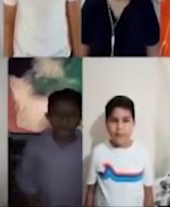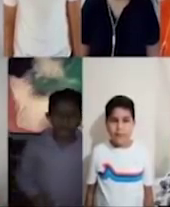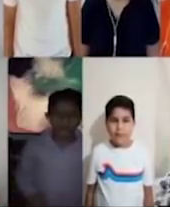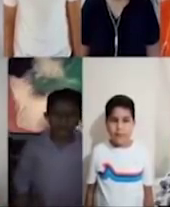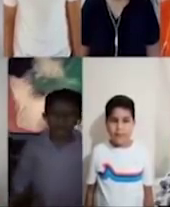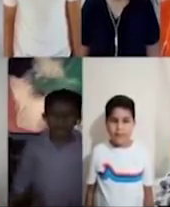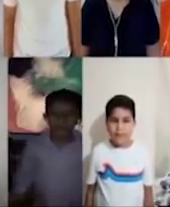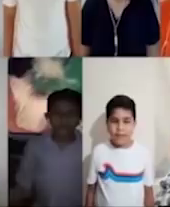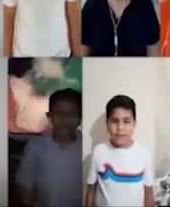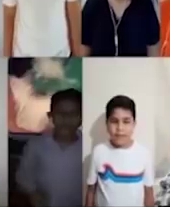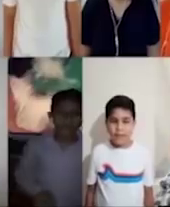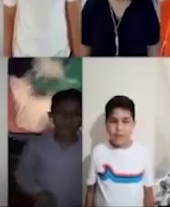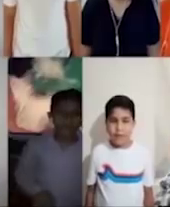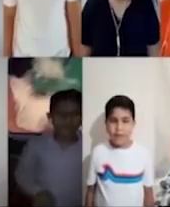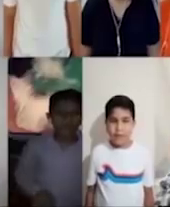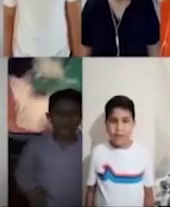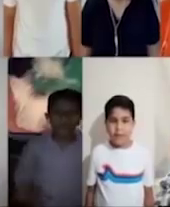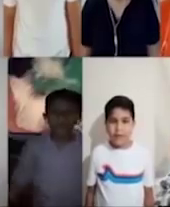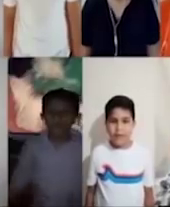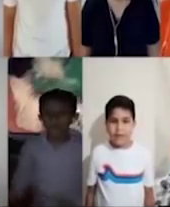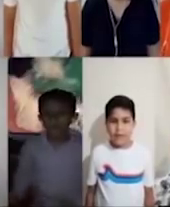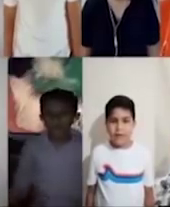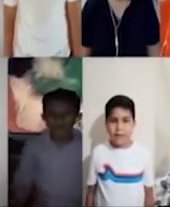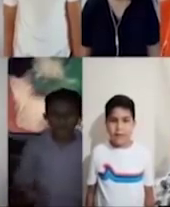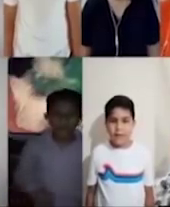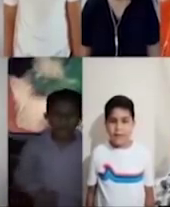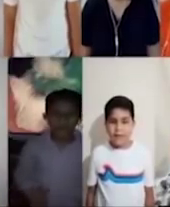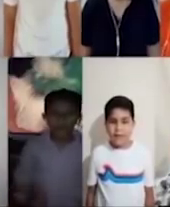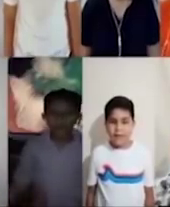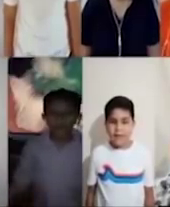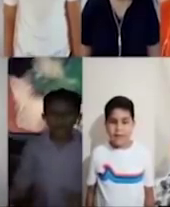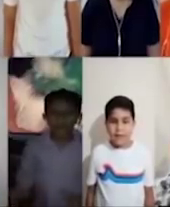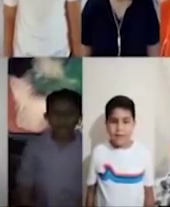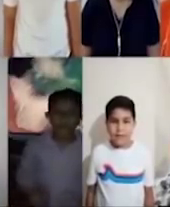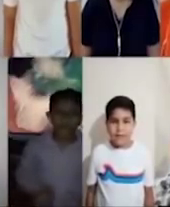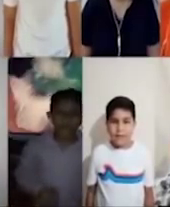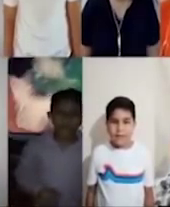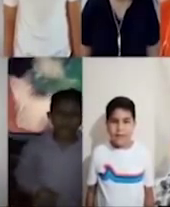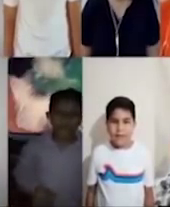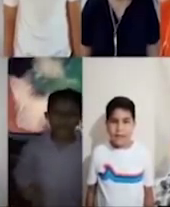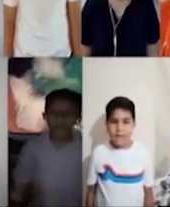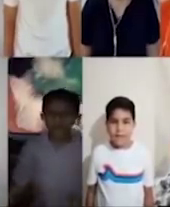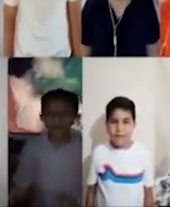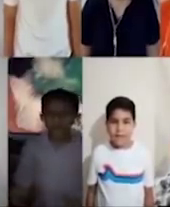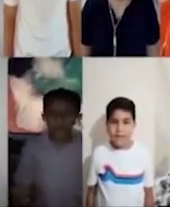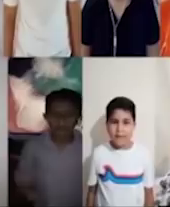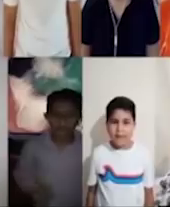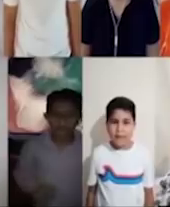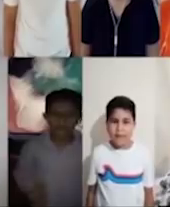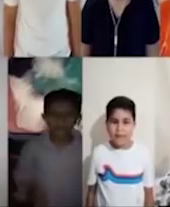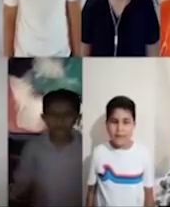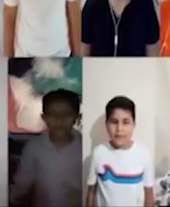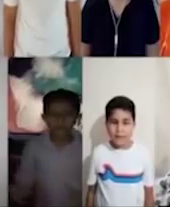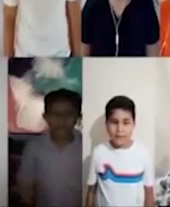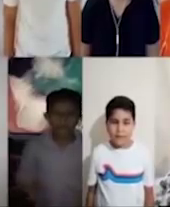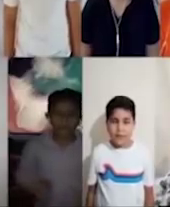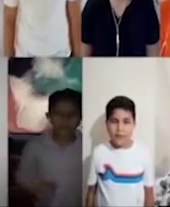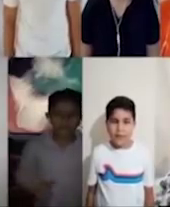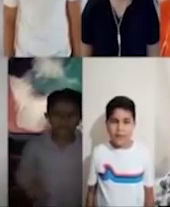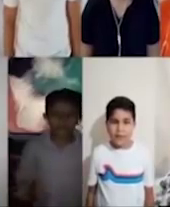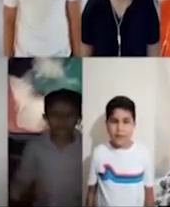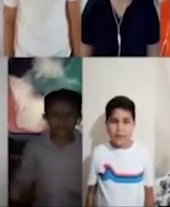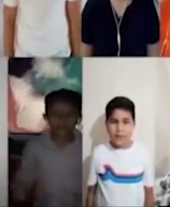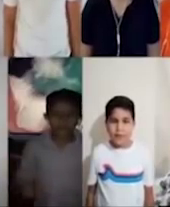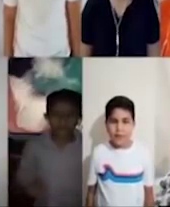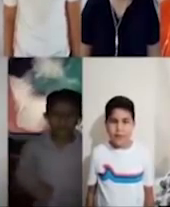La negrita cucurumbe se fue a bailar al mar para ver si las